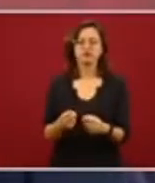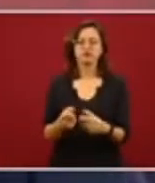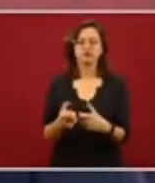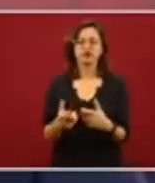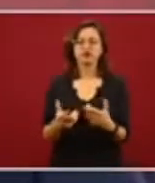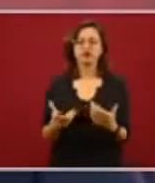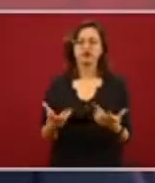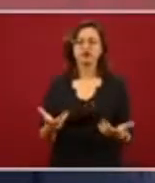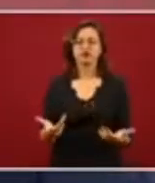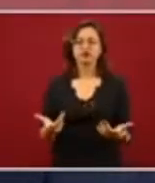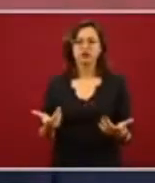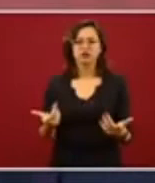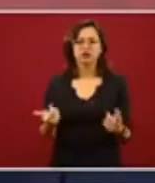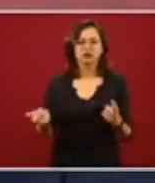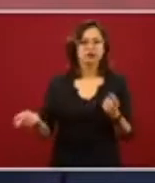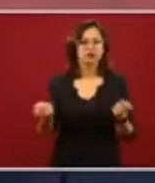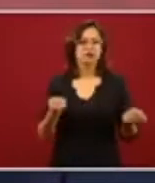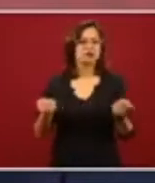ingobernabilidad